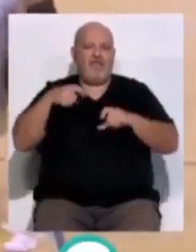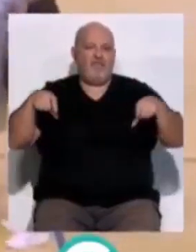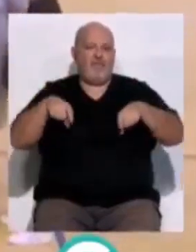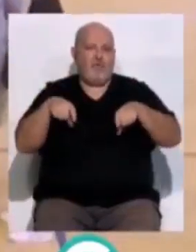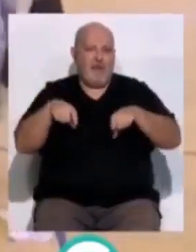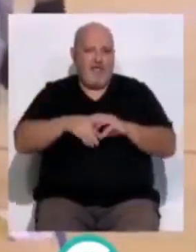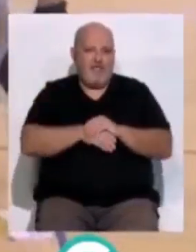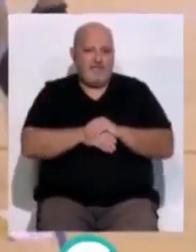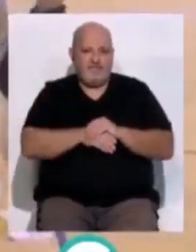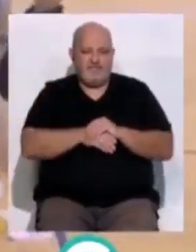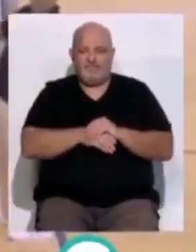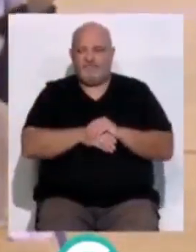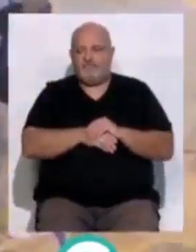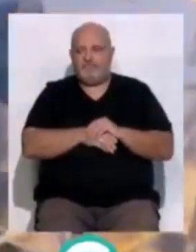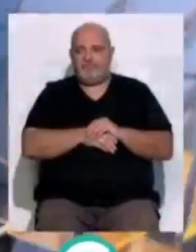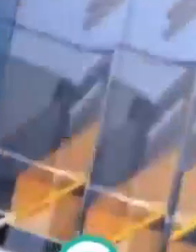Sala Español.